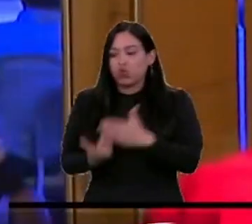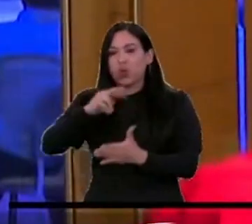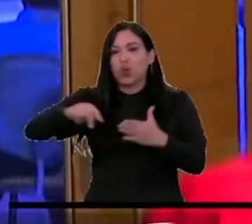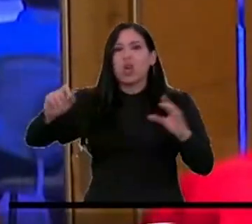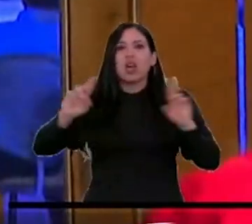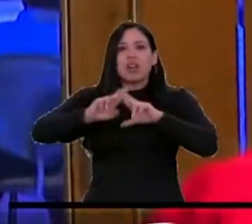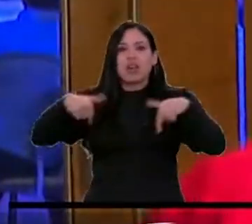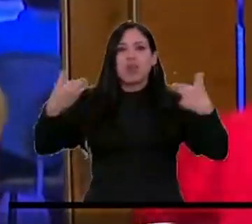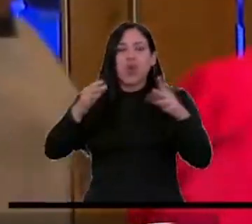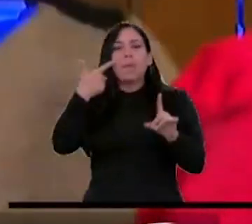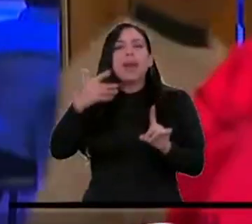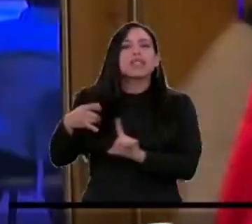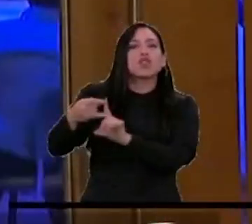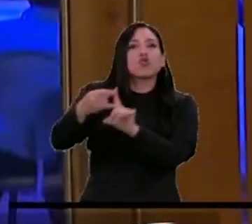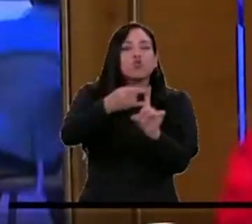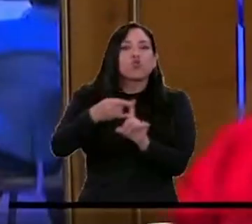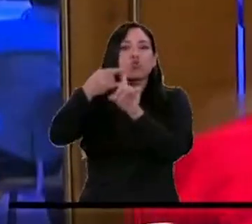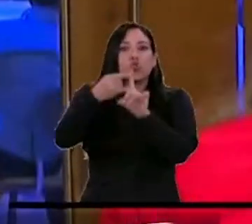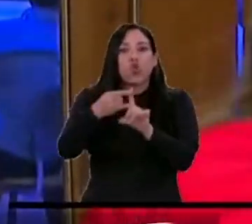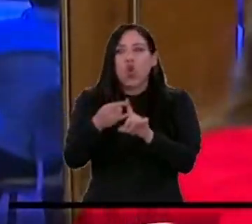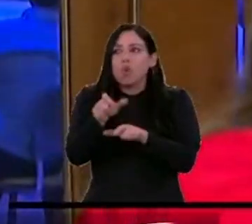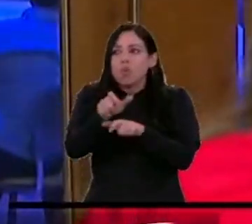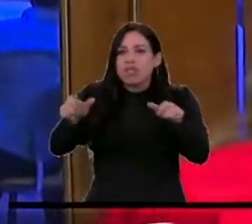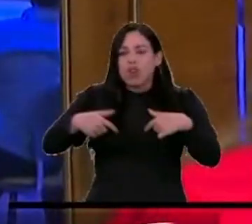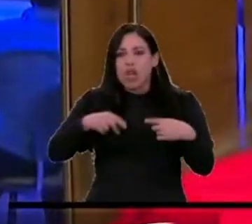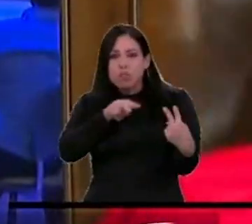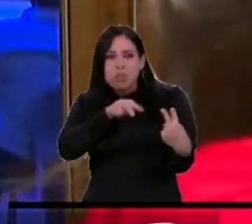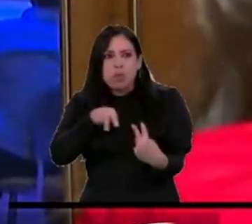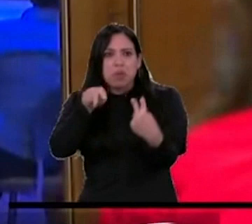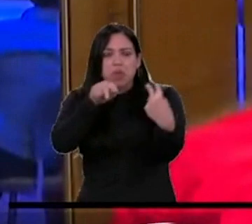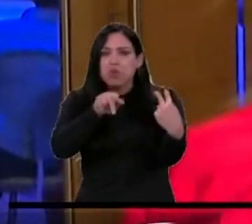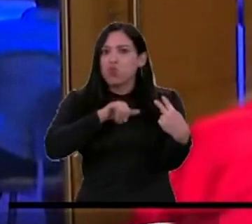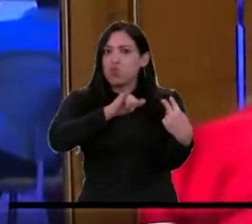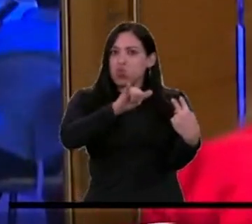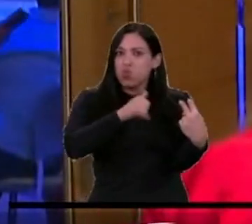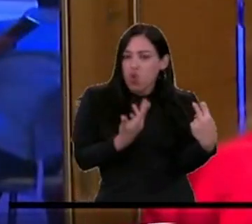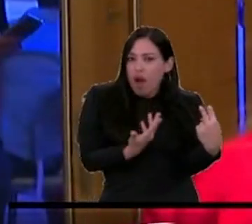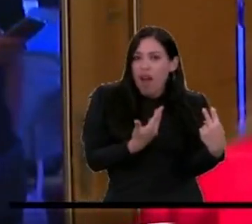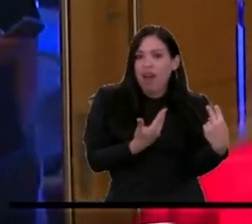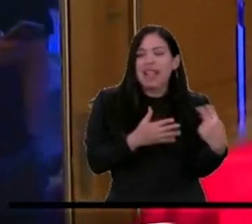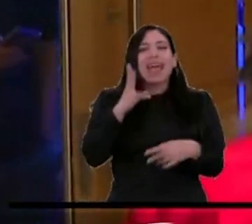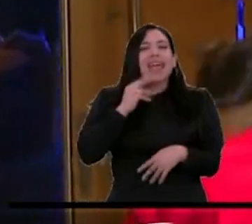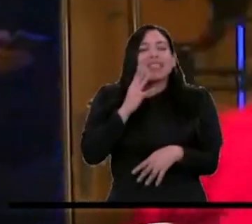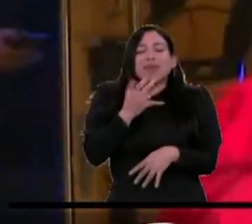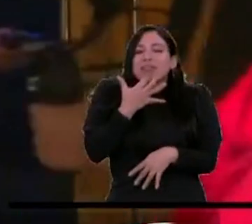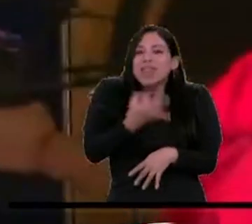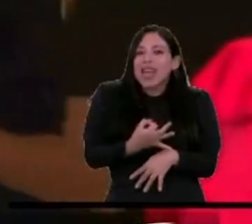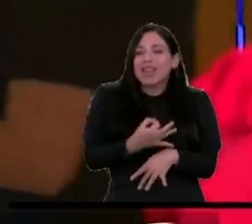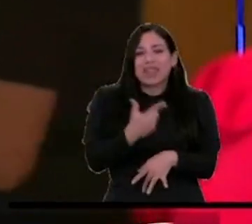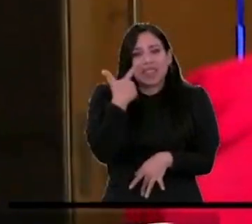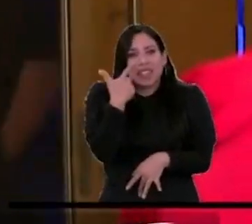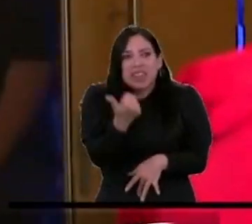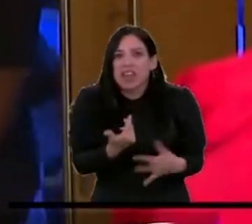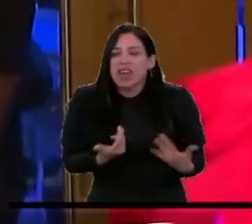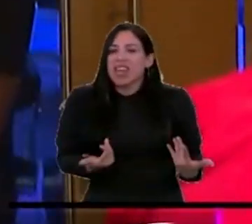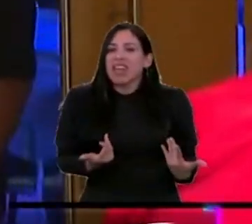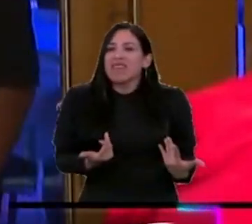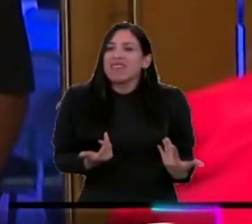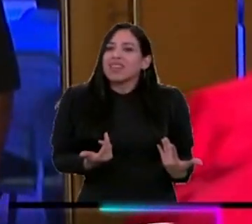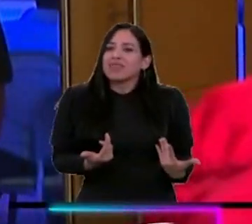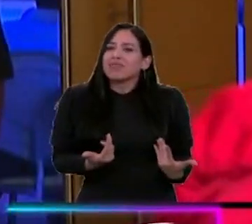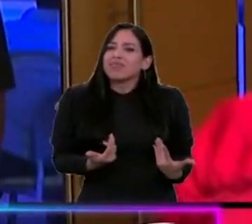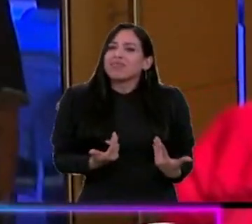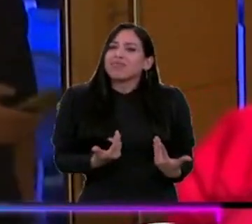una reunión en Zoom, pero con avatars y viéndote con la persona. O sea, va a ser una experiencia súper chévere y como